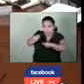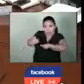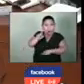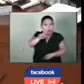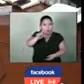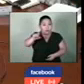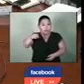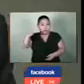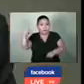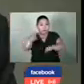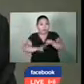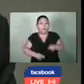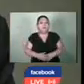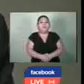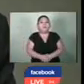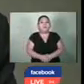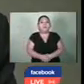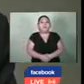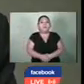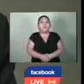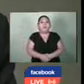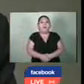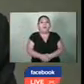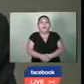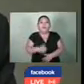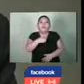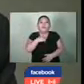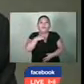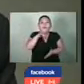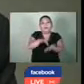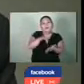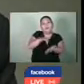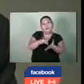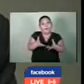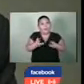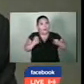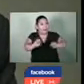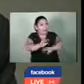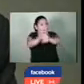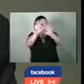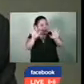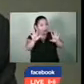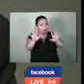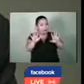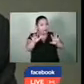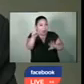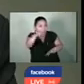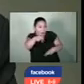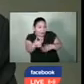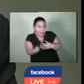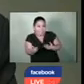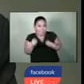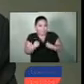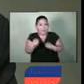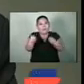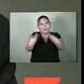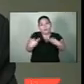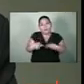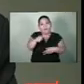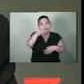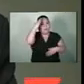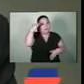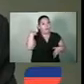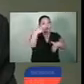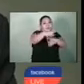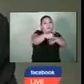$11,000. Yo quiero aprovechar para aclarar dada la oportunidad que me da la